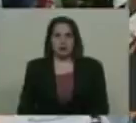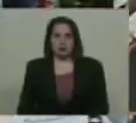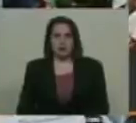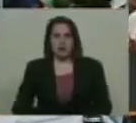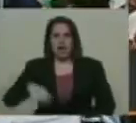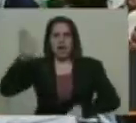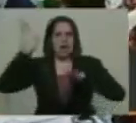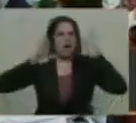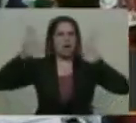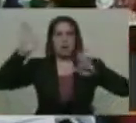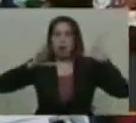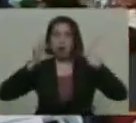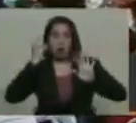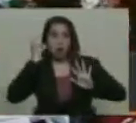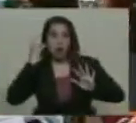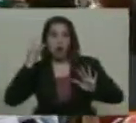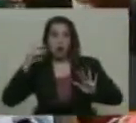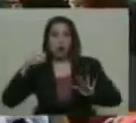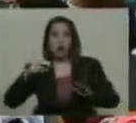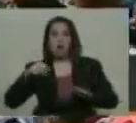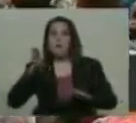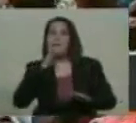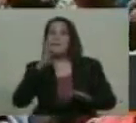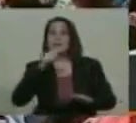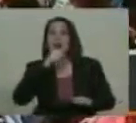Levanten la mano a las mujeres bisabuelas.